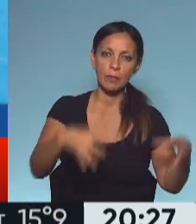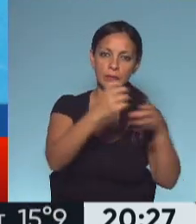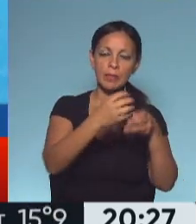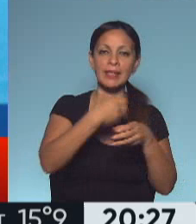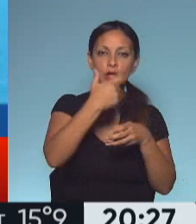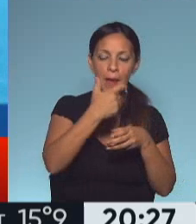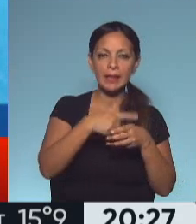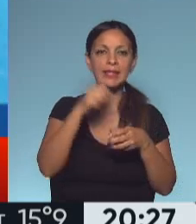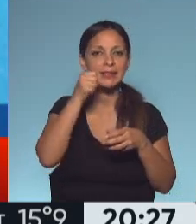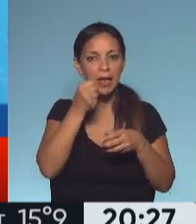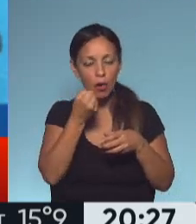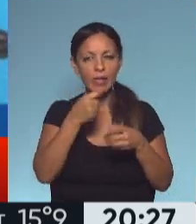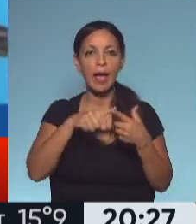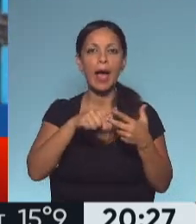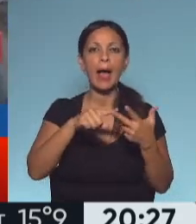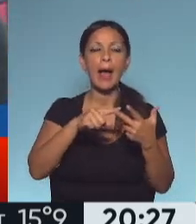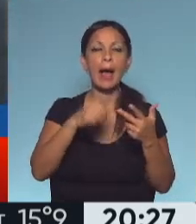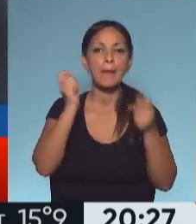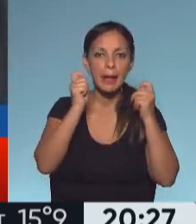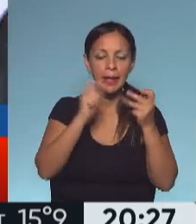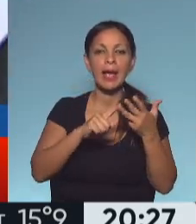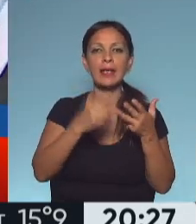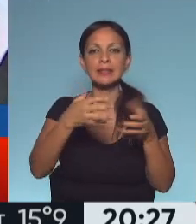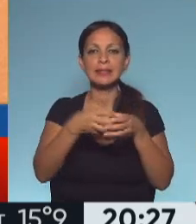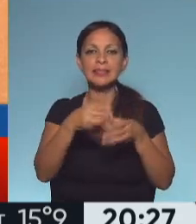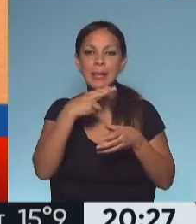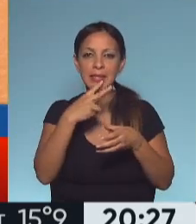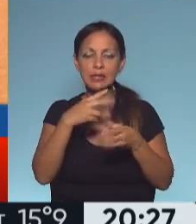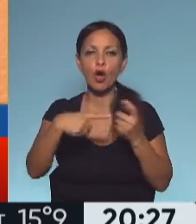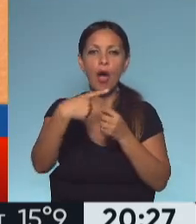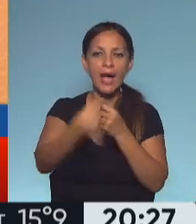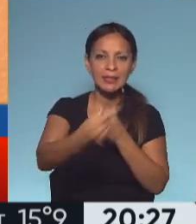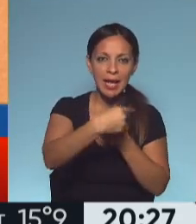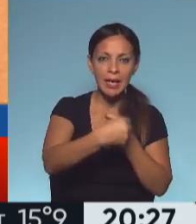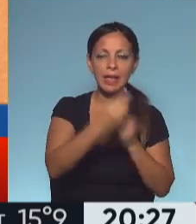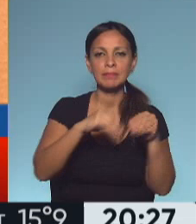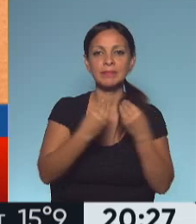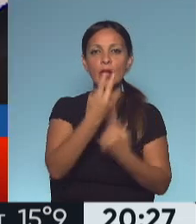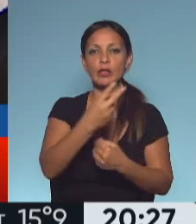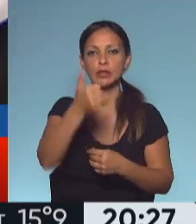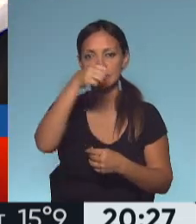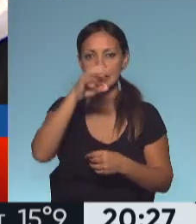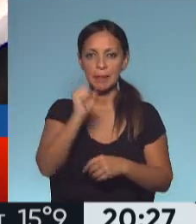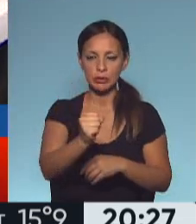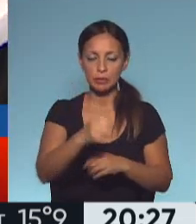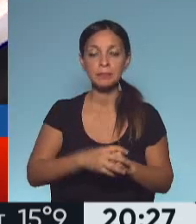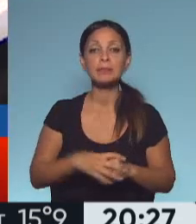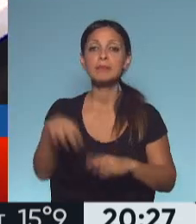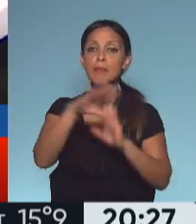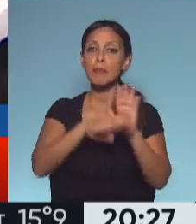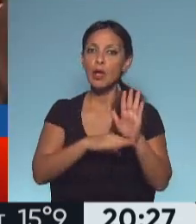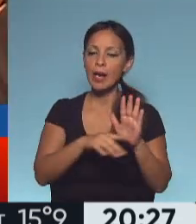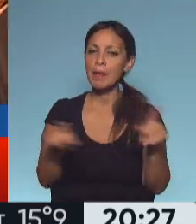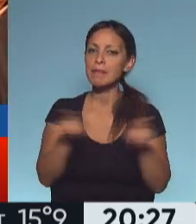tomate, zanahoria, berenjena, zapallito y acelga. Y sale 2,60. El programa se suma a todas las medidas